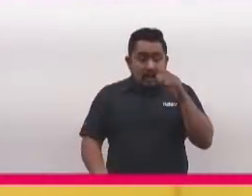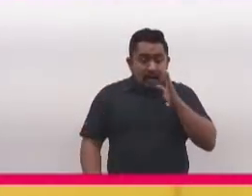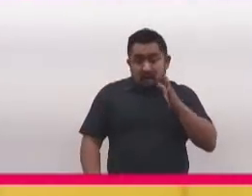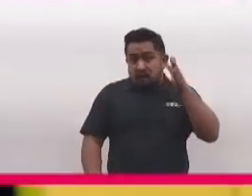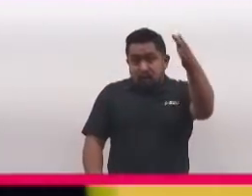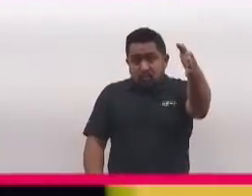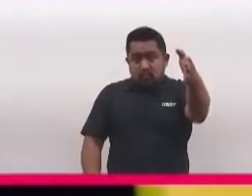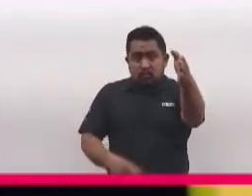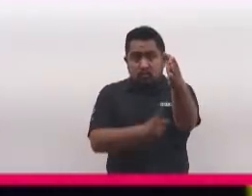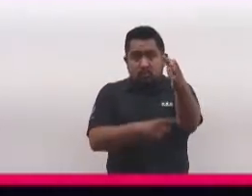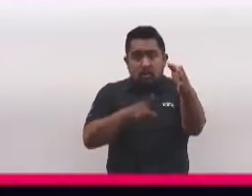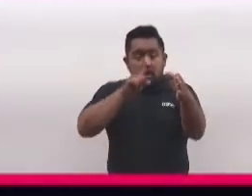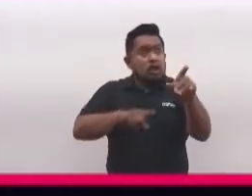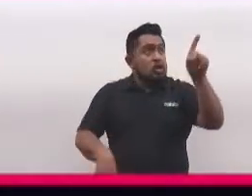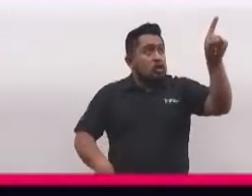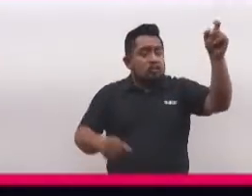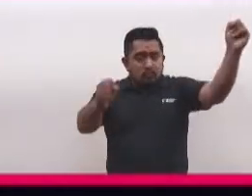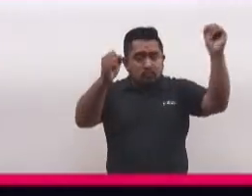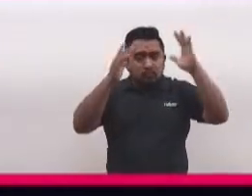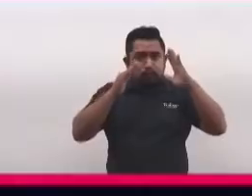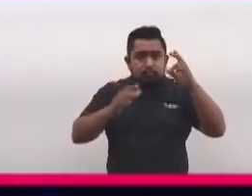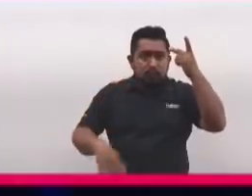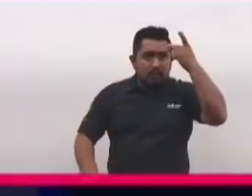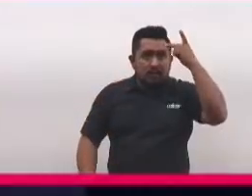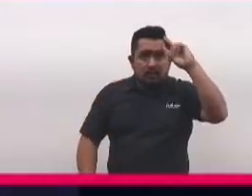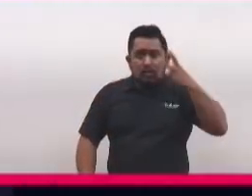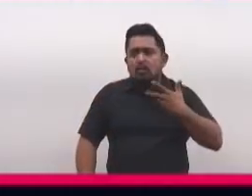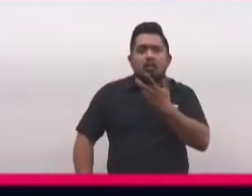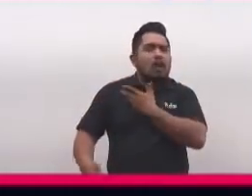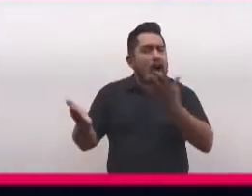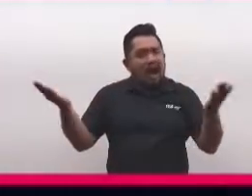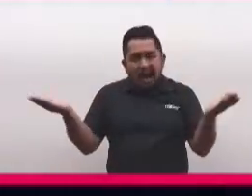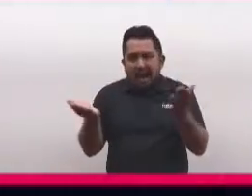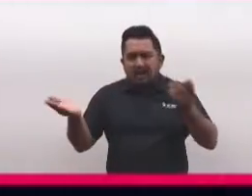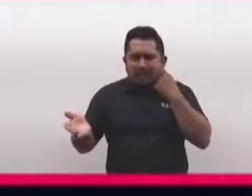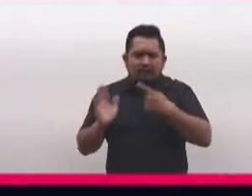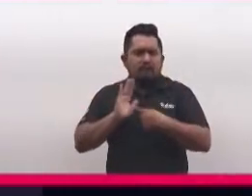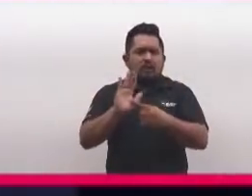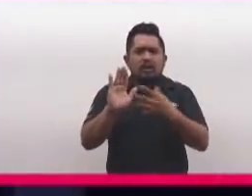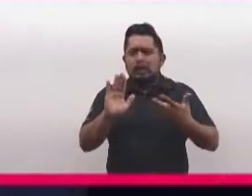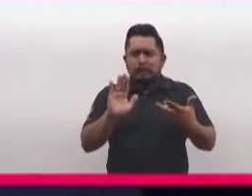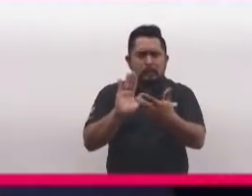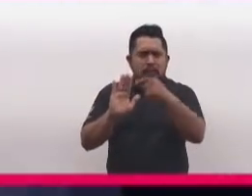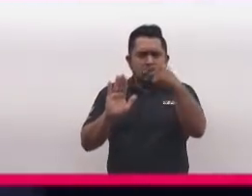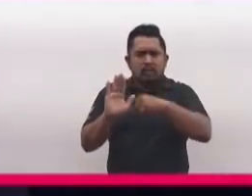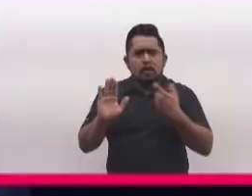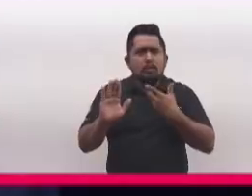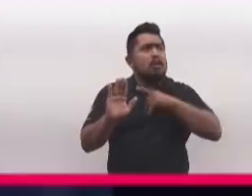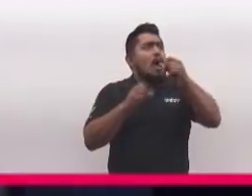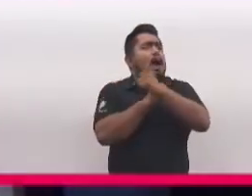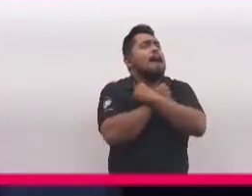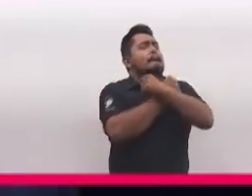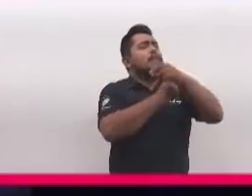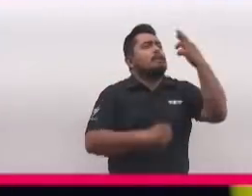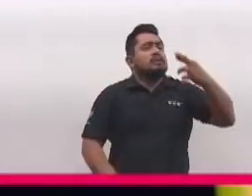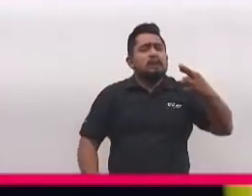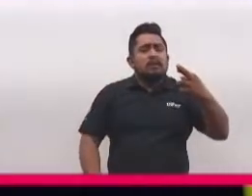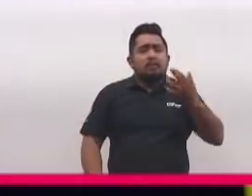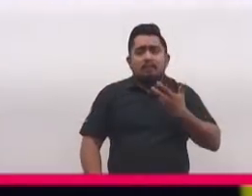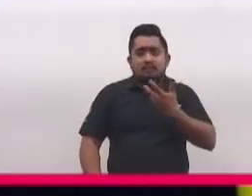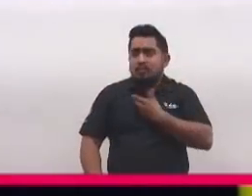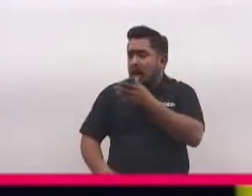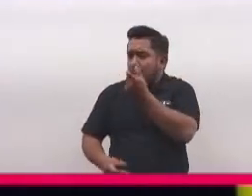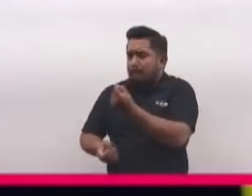dice la palabra lo librará el señor ustedes han visto lo que hacemos vemos lo que hacen y nosotros muchas veces decimos amar a dios pero no amamos al